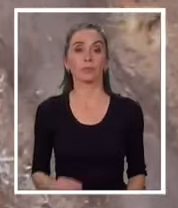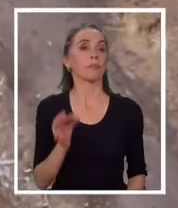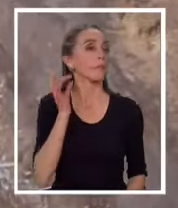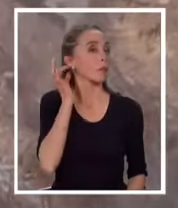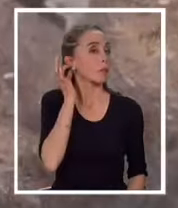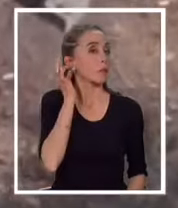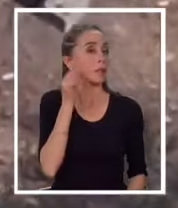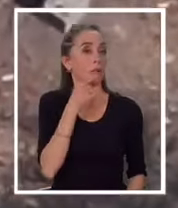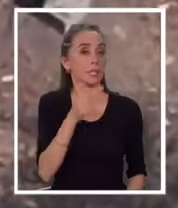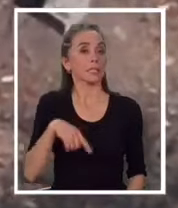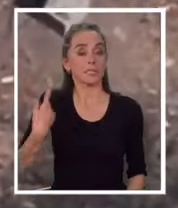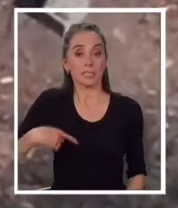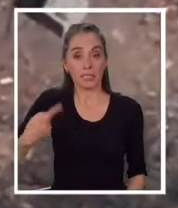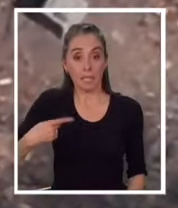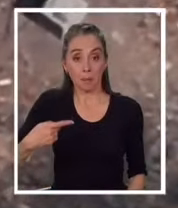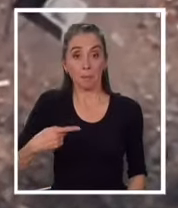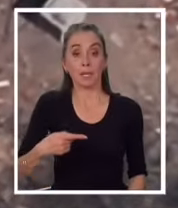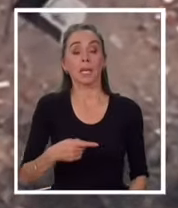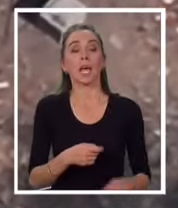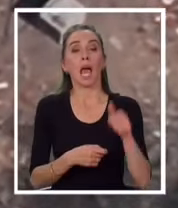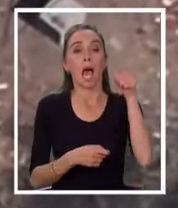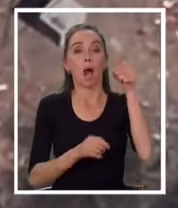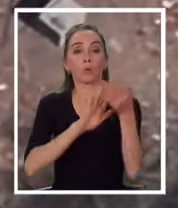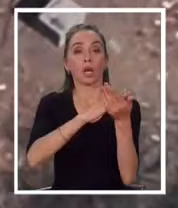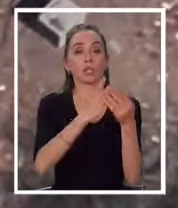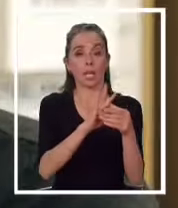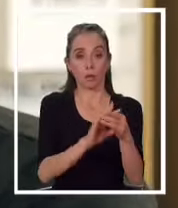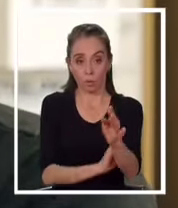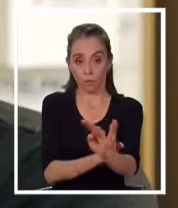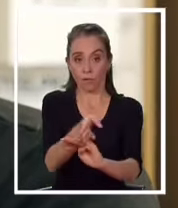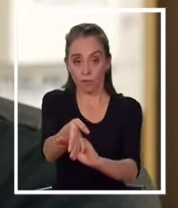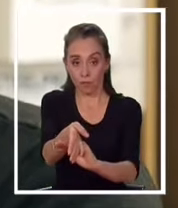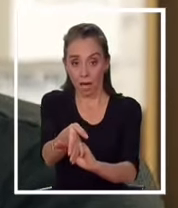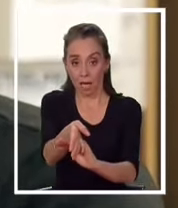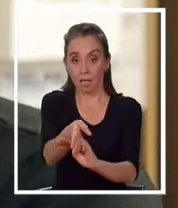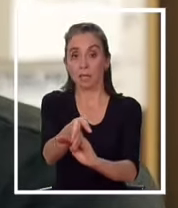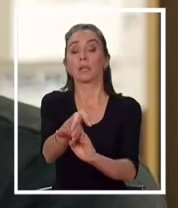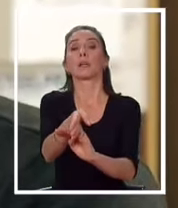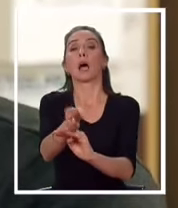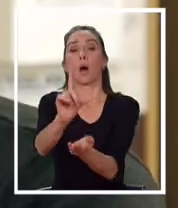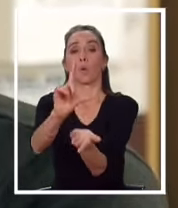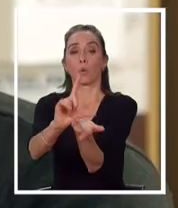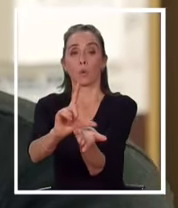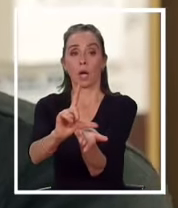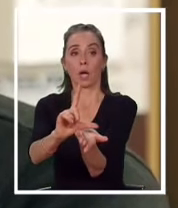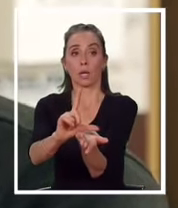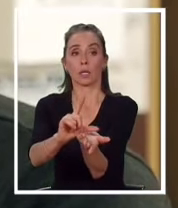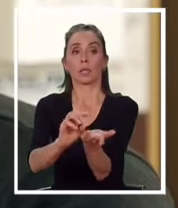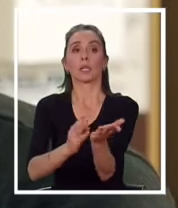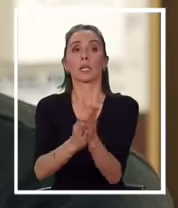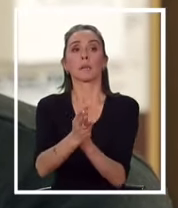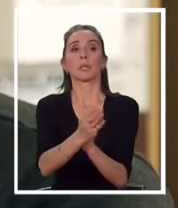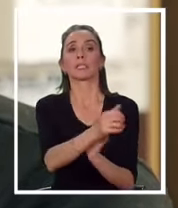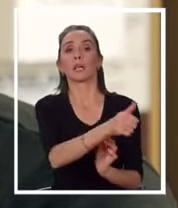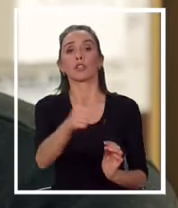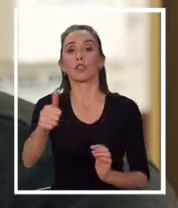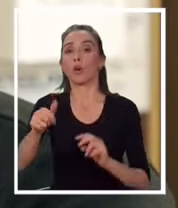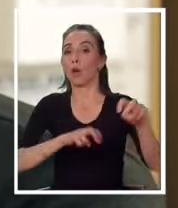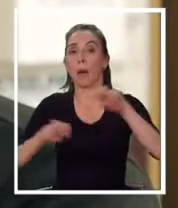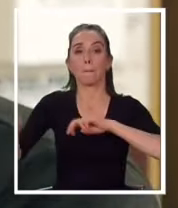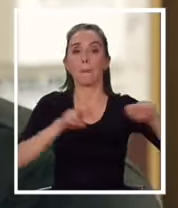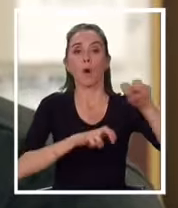Absolutamente recurrente, o sea, la autoridad sanitaria se hace presente en una instalación y empieza todo el mundo a